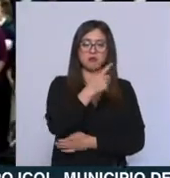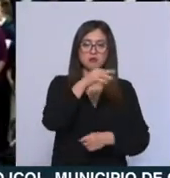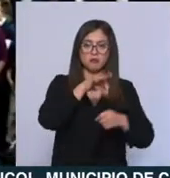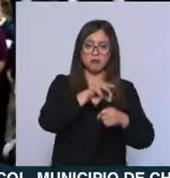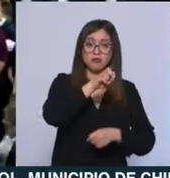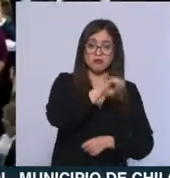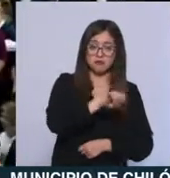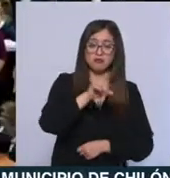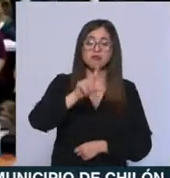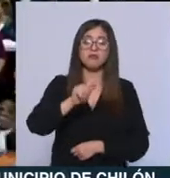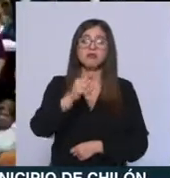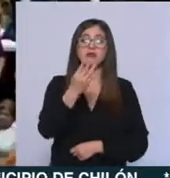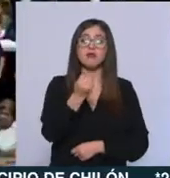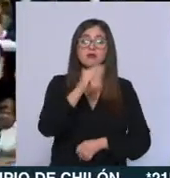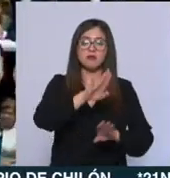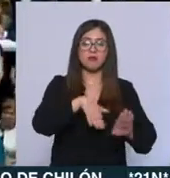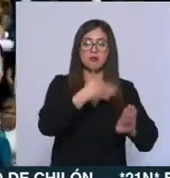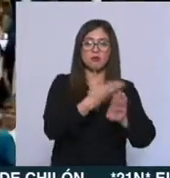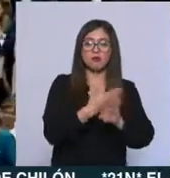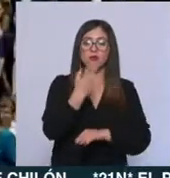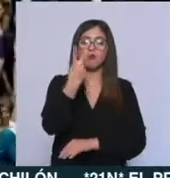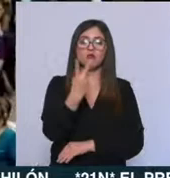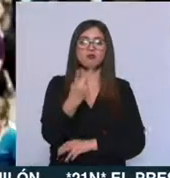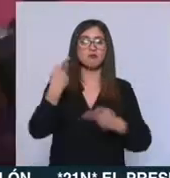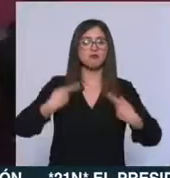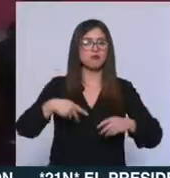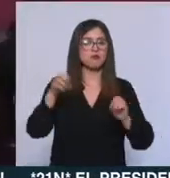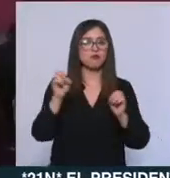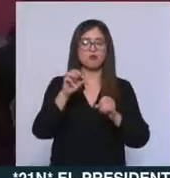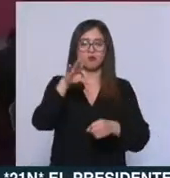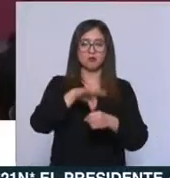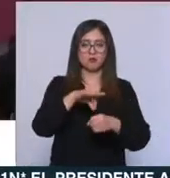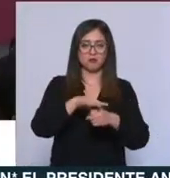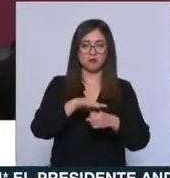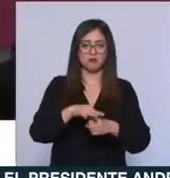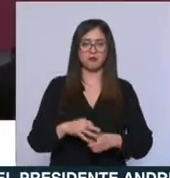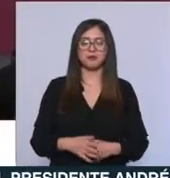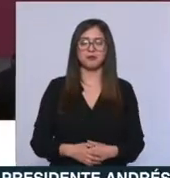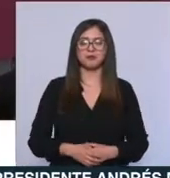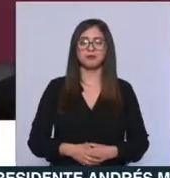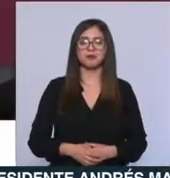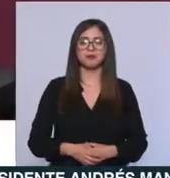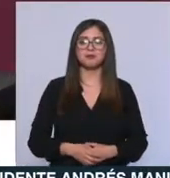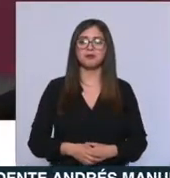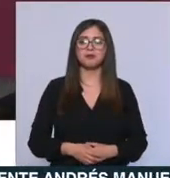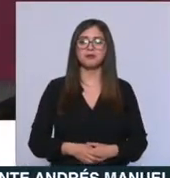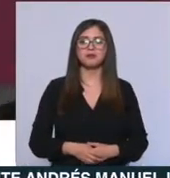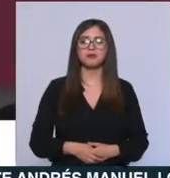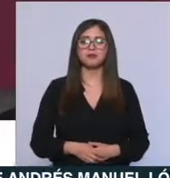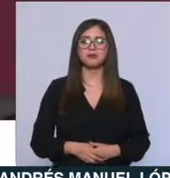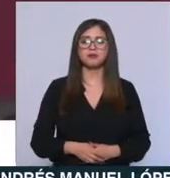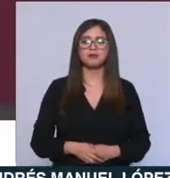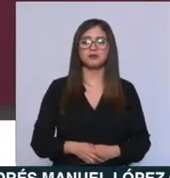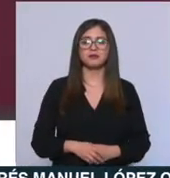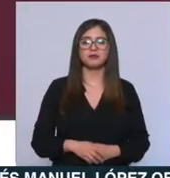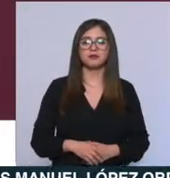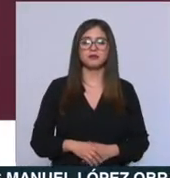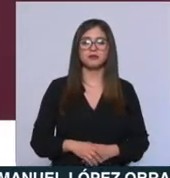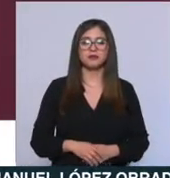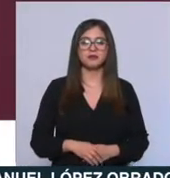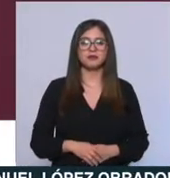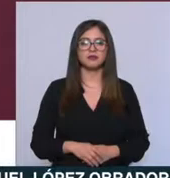favor, 79 en contra y 2 abstenciones. En términos generales,